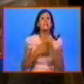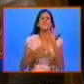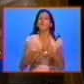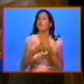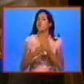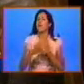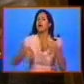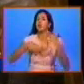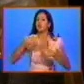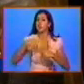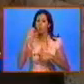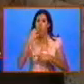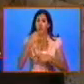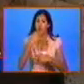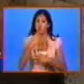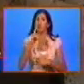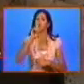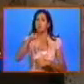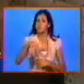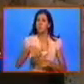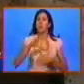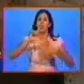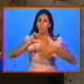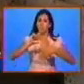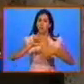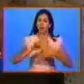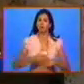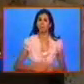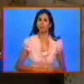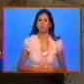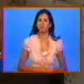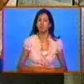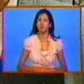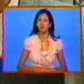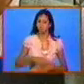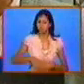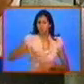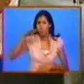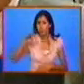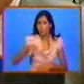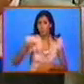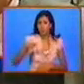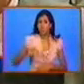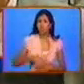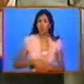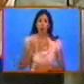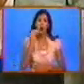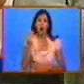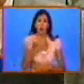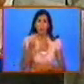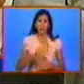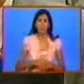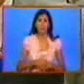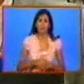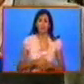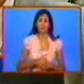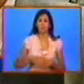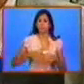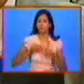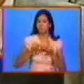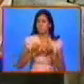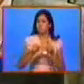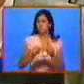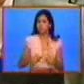la revolución, no solo cubana, sino latinoamericana. Desde muy pequeñito, desde joven, es la